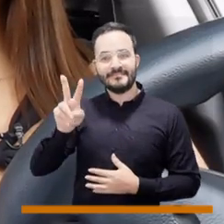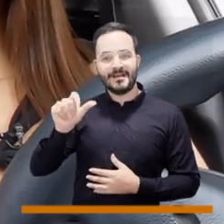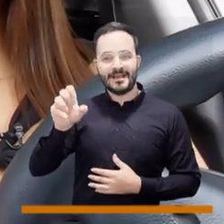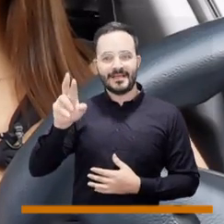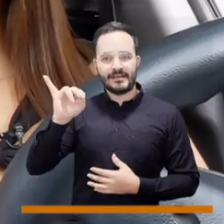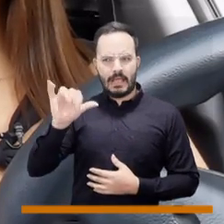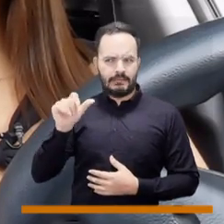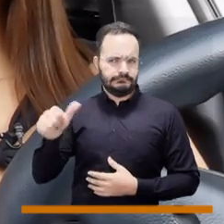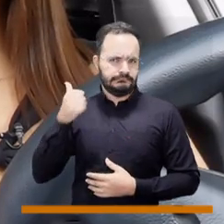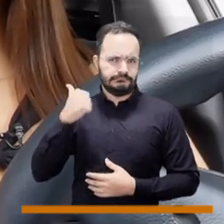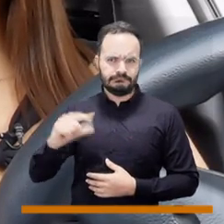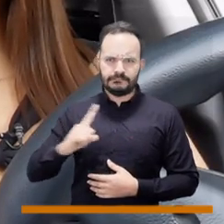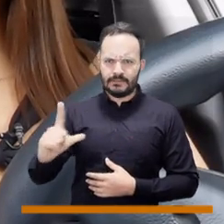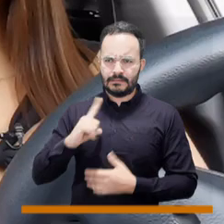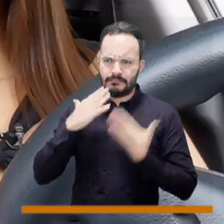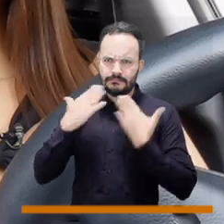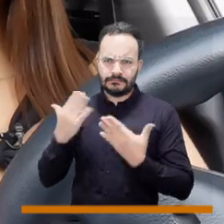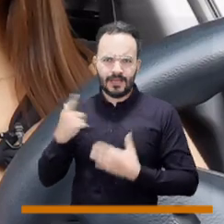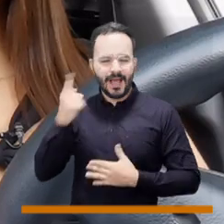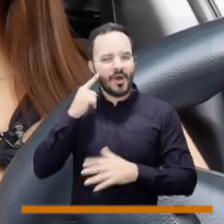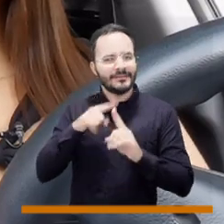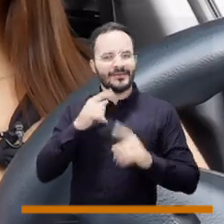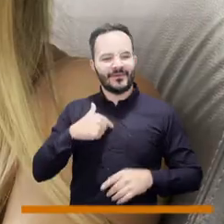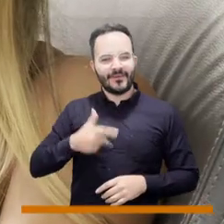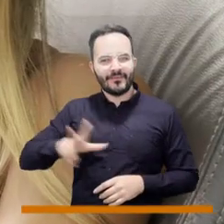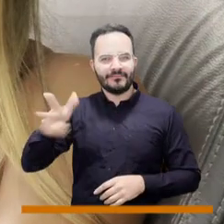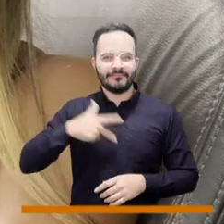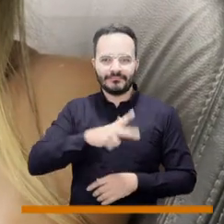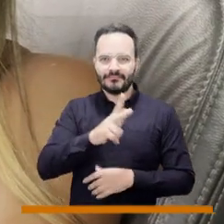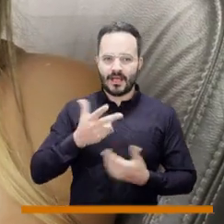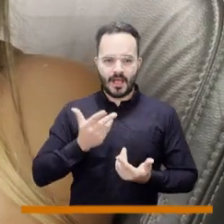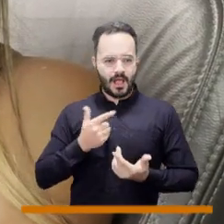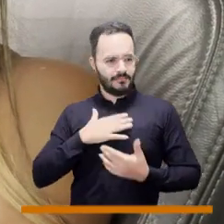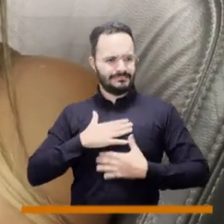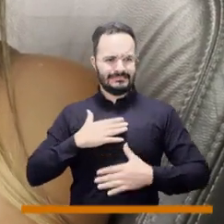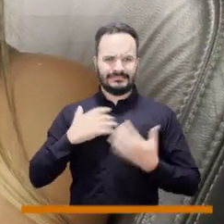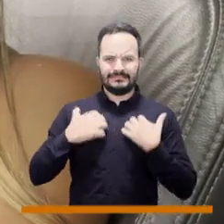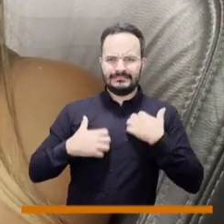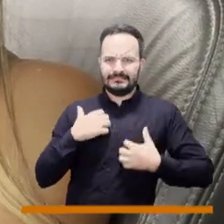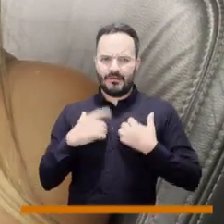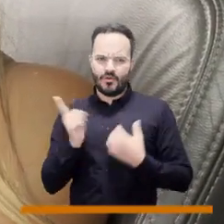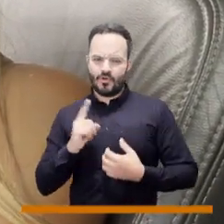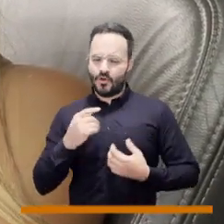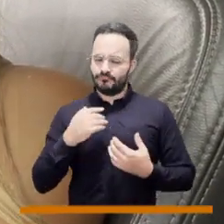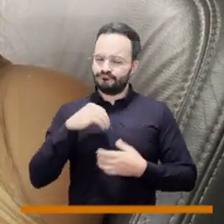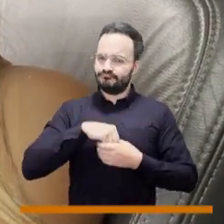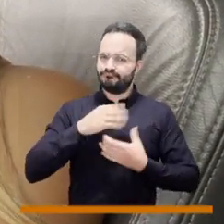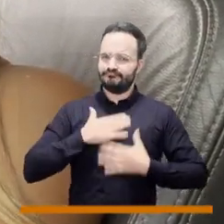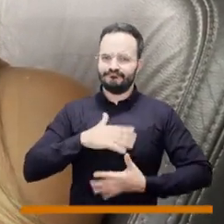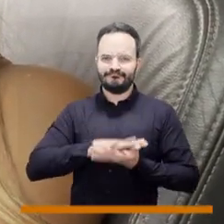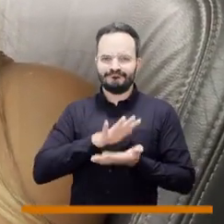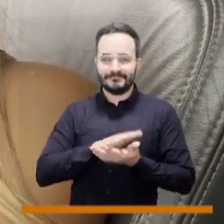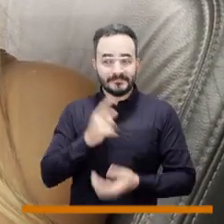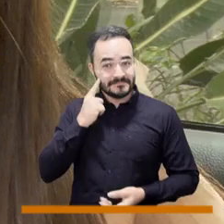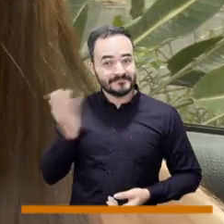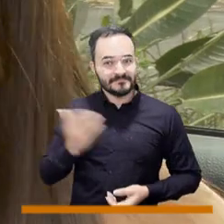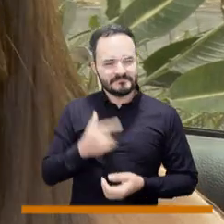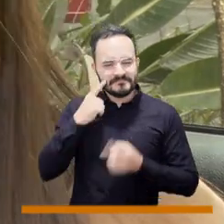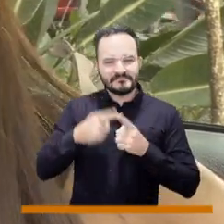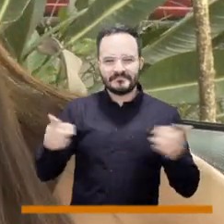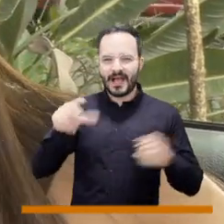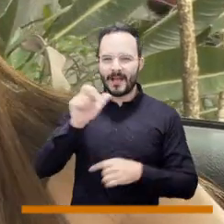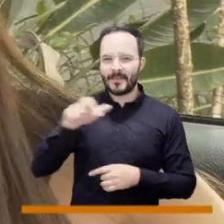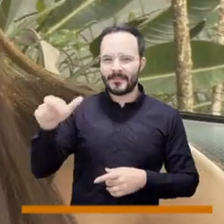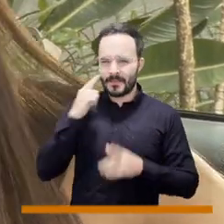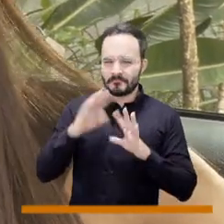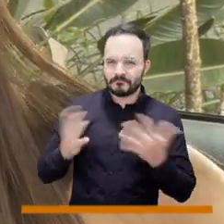podamos viajar de una forma más segura. Valeria, cuéntanos más que todo cómo se llama esta aplicación y de qué trata. Hola